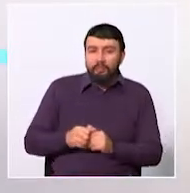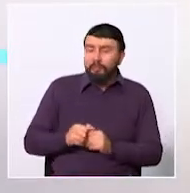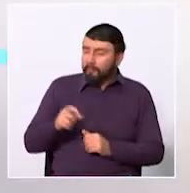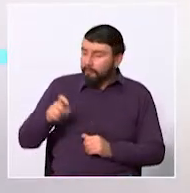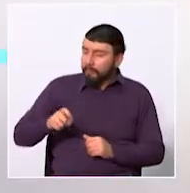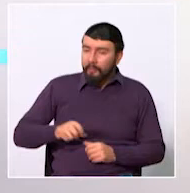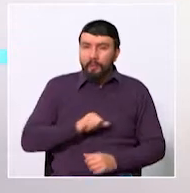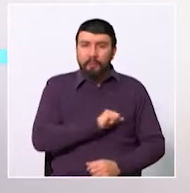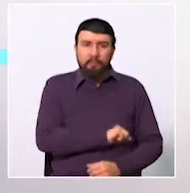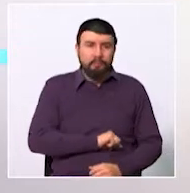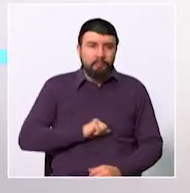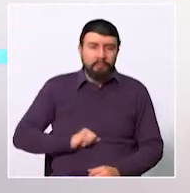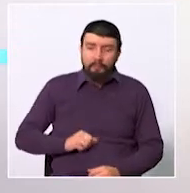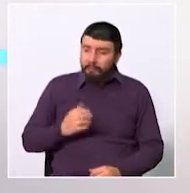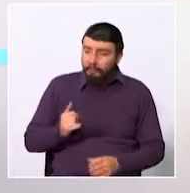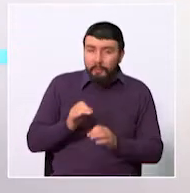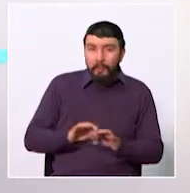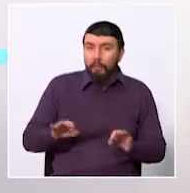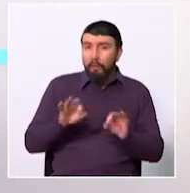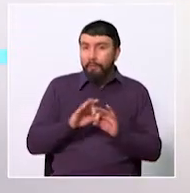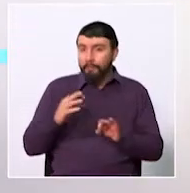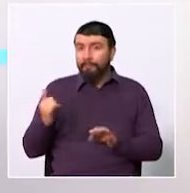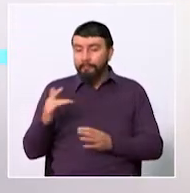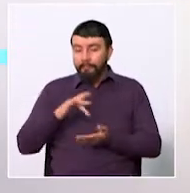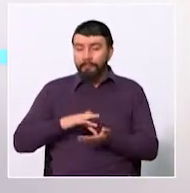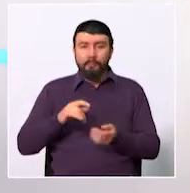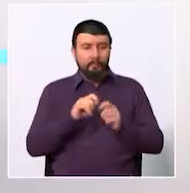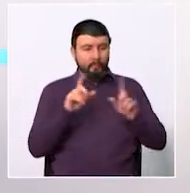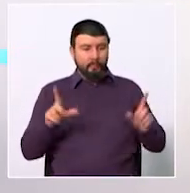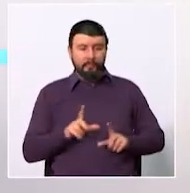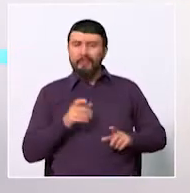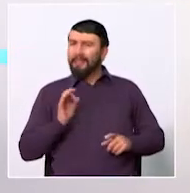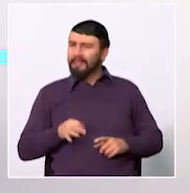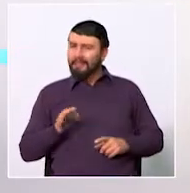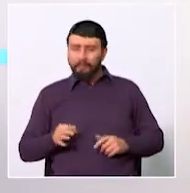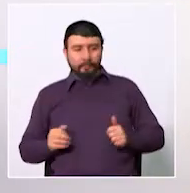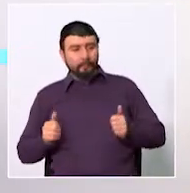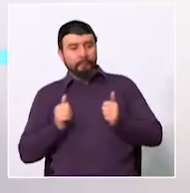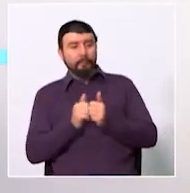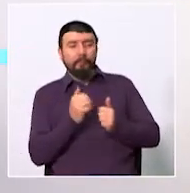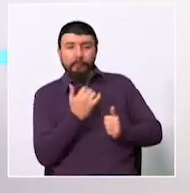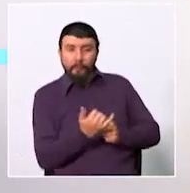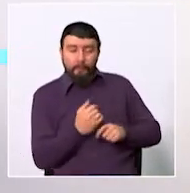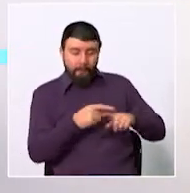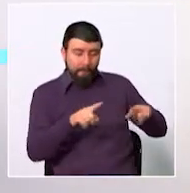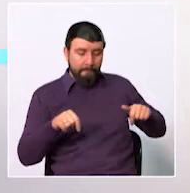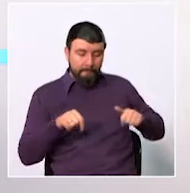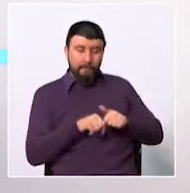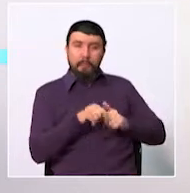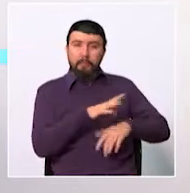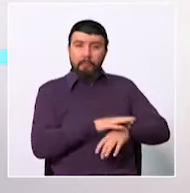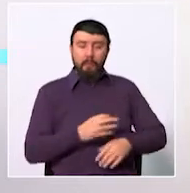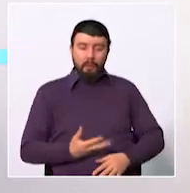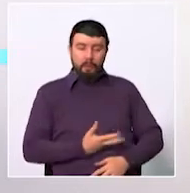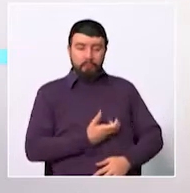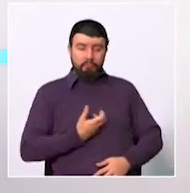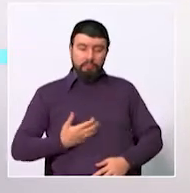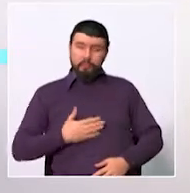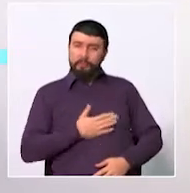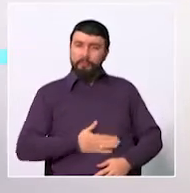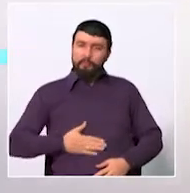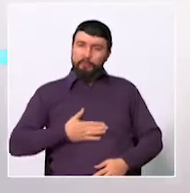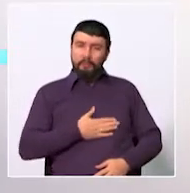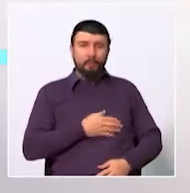por eso es tan importante los examen nosotros siempre contamos con un equipo de gastroenterología en nuestros parques de la salud porque siempre